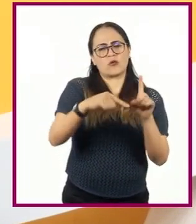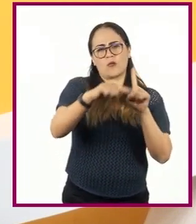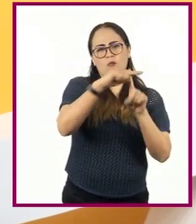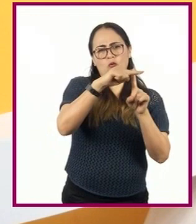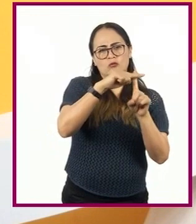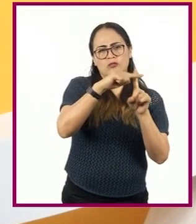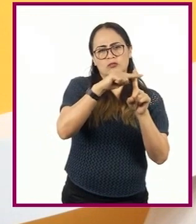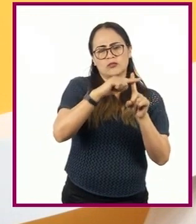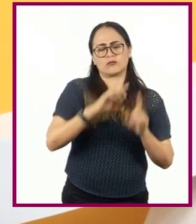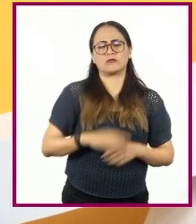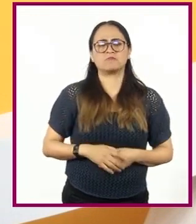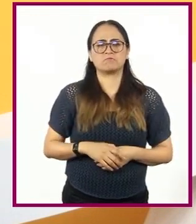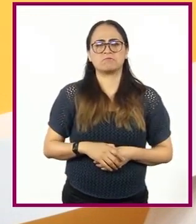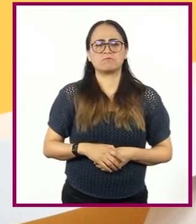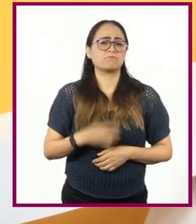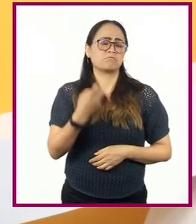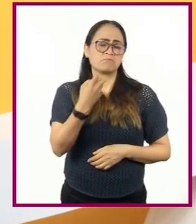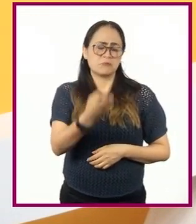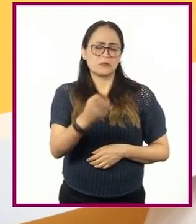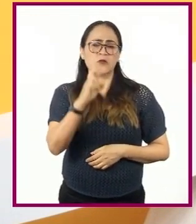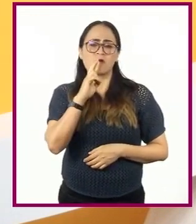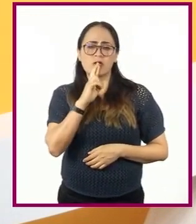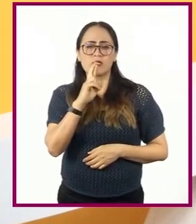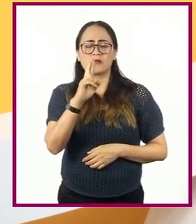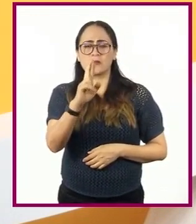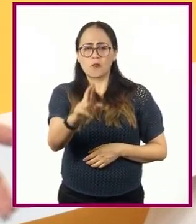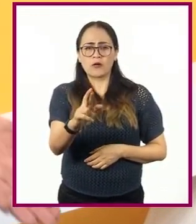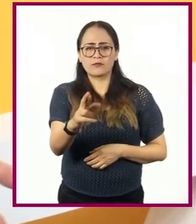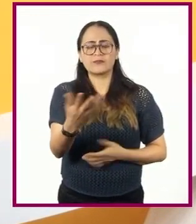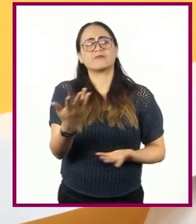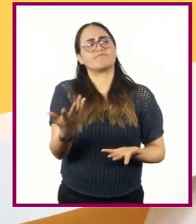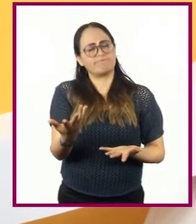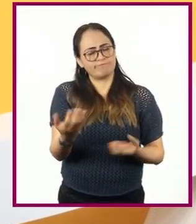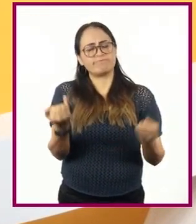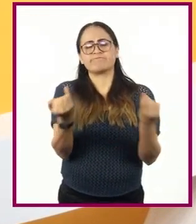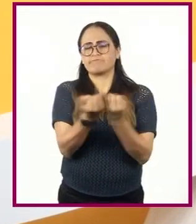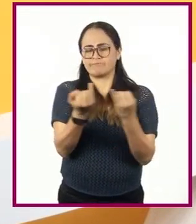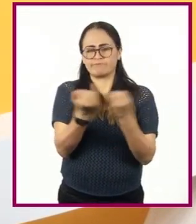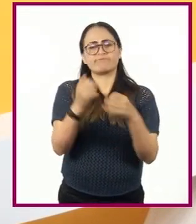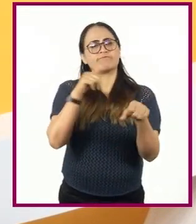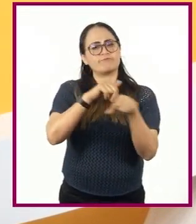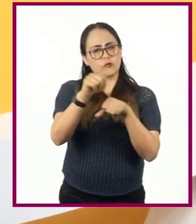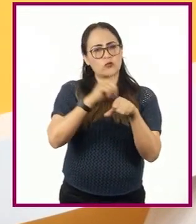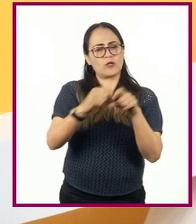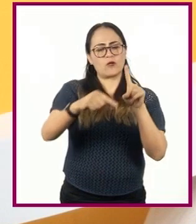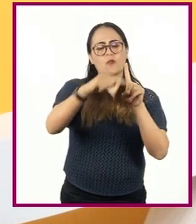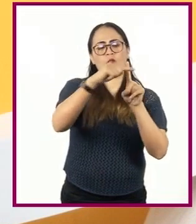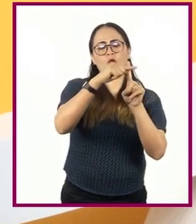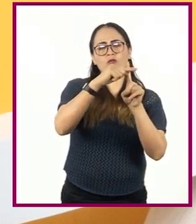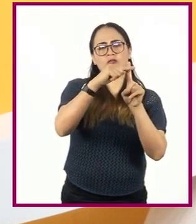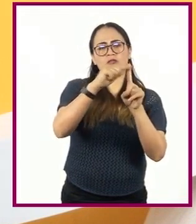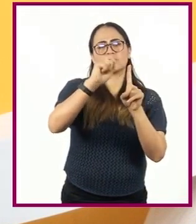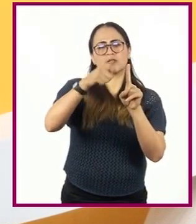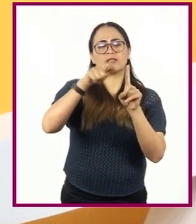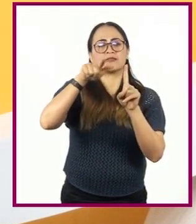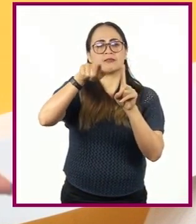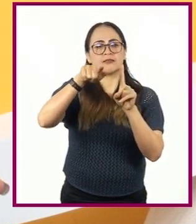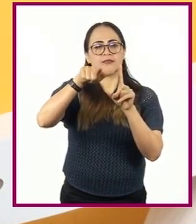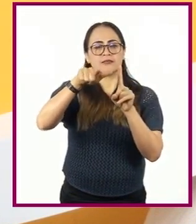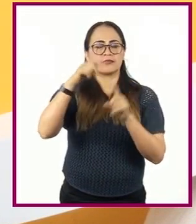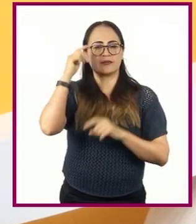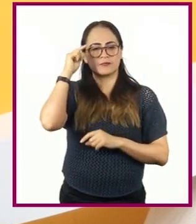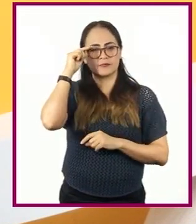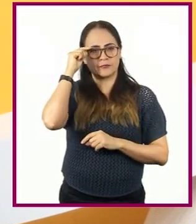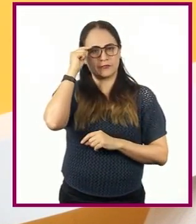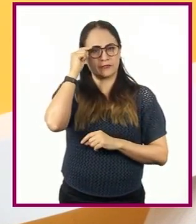de las operaciones nos lleva a un resultado que es también un número positivo, que es 17. Y